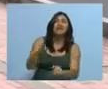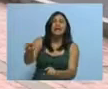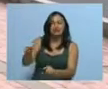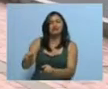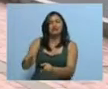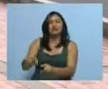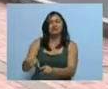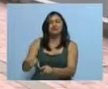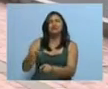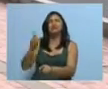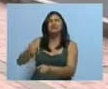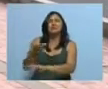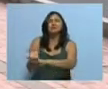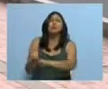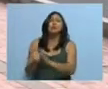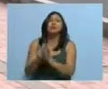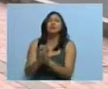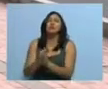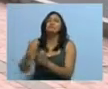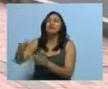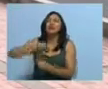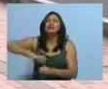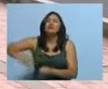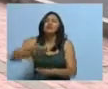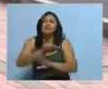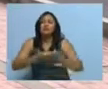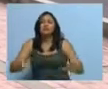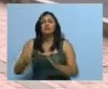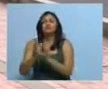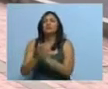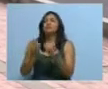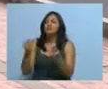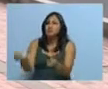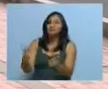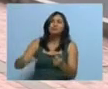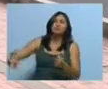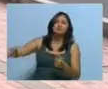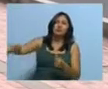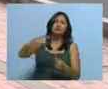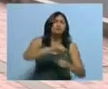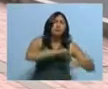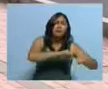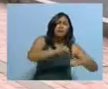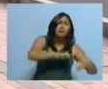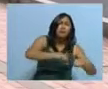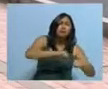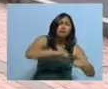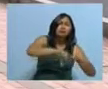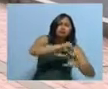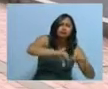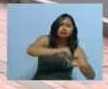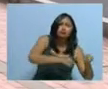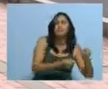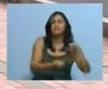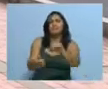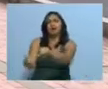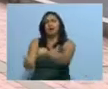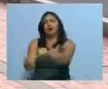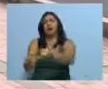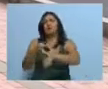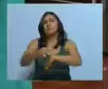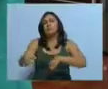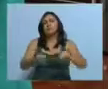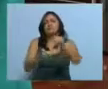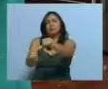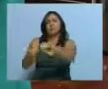estamos requiriendo y pidiendo que hagan ese derecho de petición para tramitarles de manera inmediata y oportuna el pago de esa sentencia